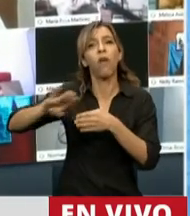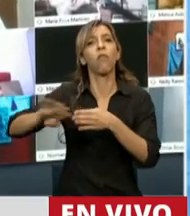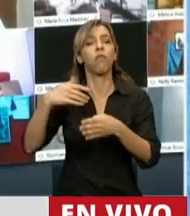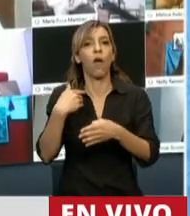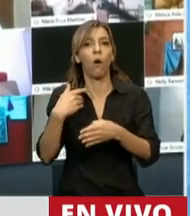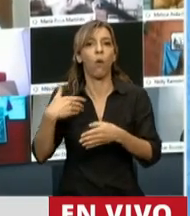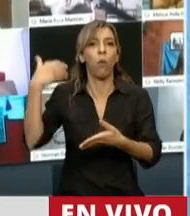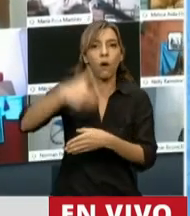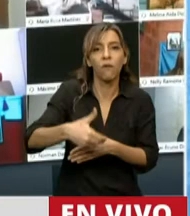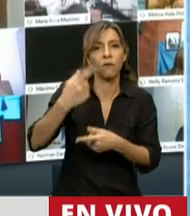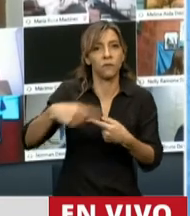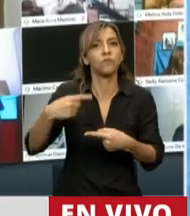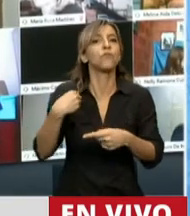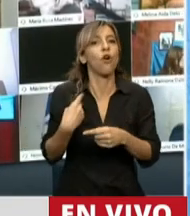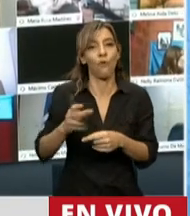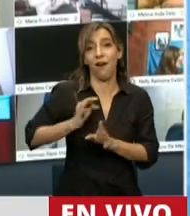Externos,